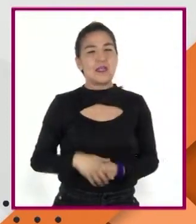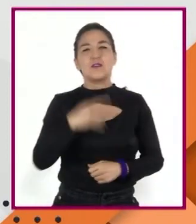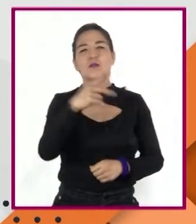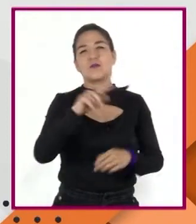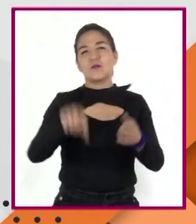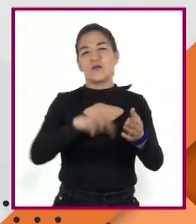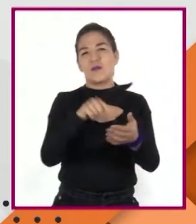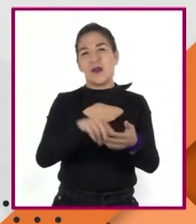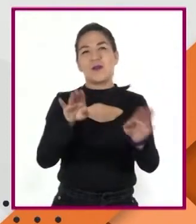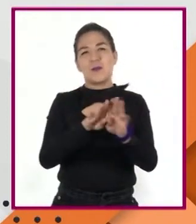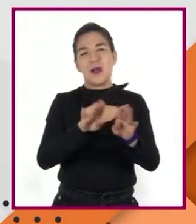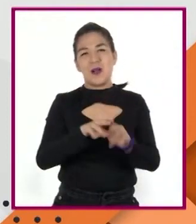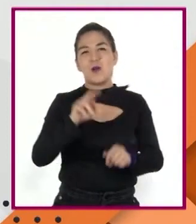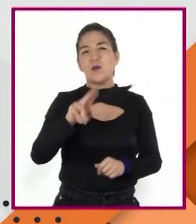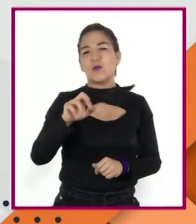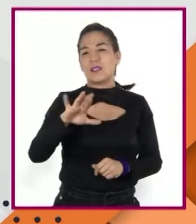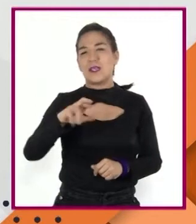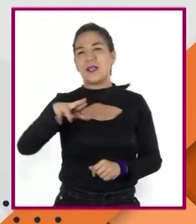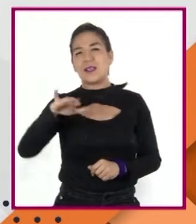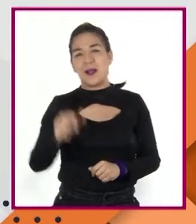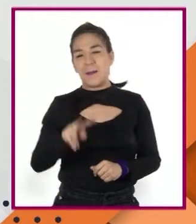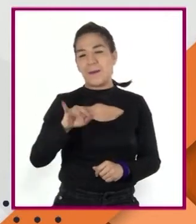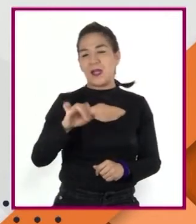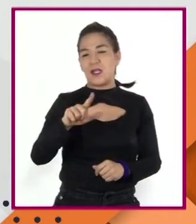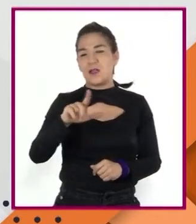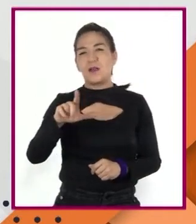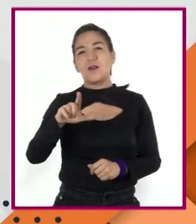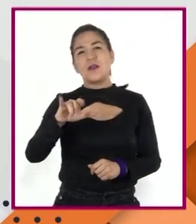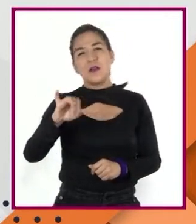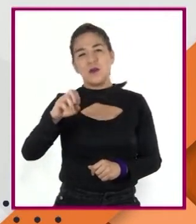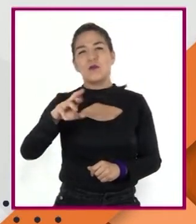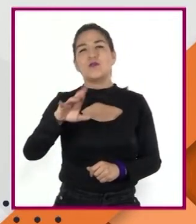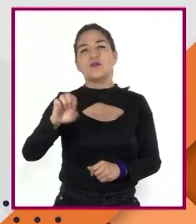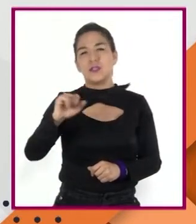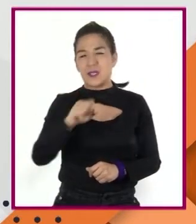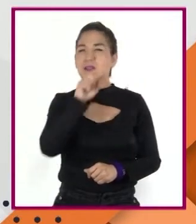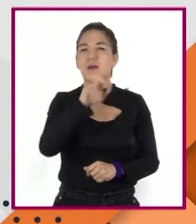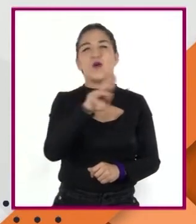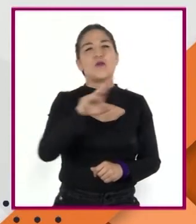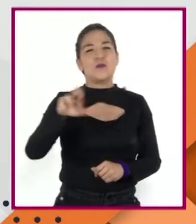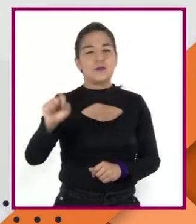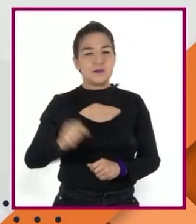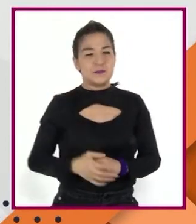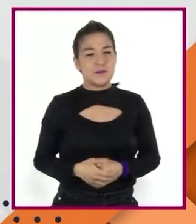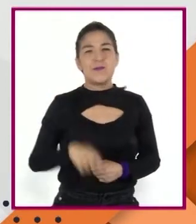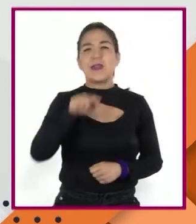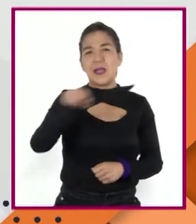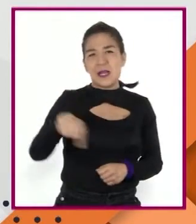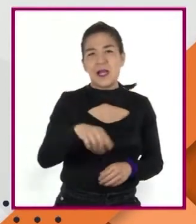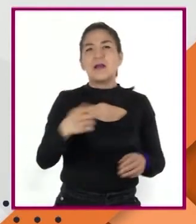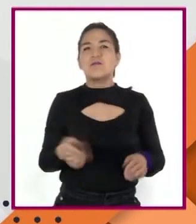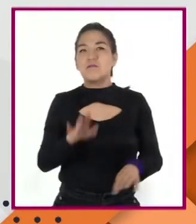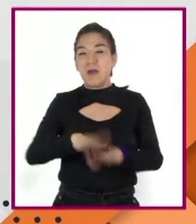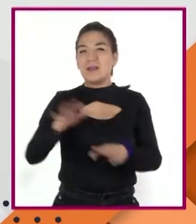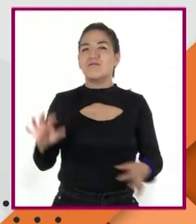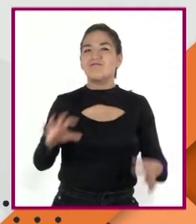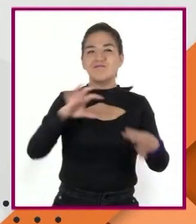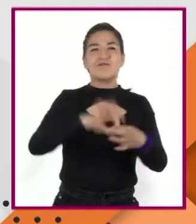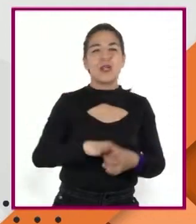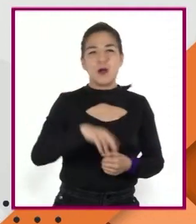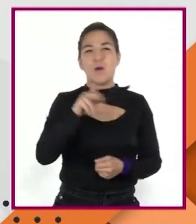repúblicas soviéticas de Ucrania y Bielorrusia, además de la URSS. A ellos se sumó Polonia como el